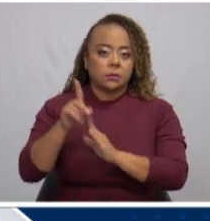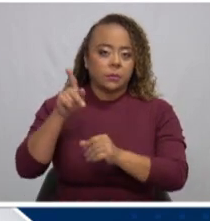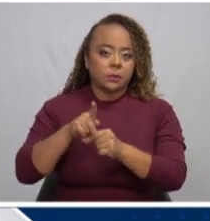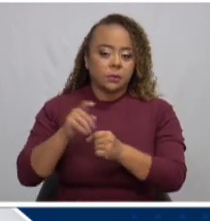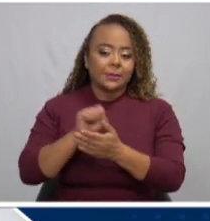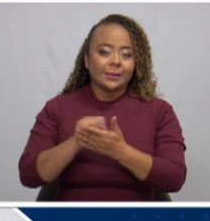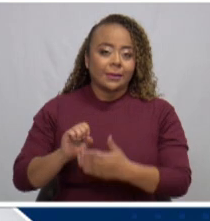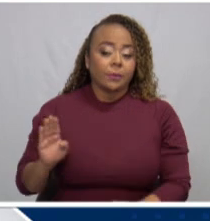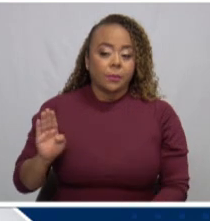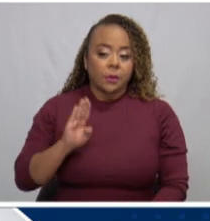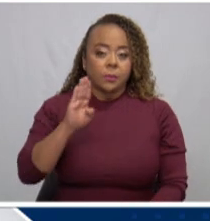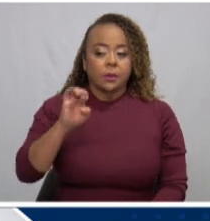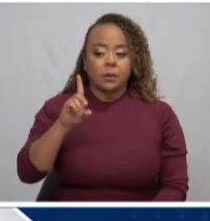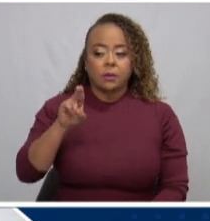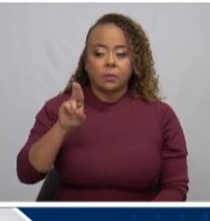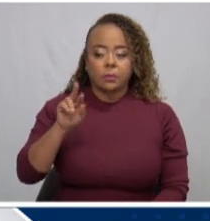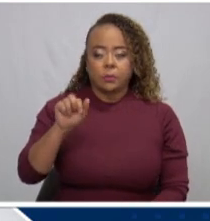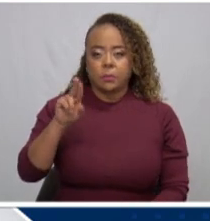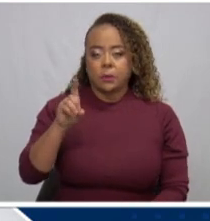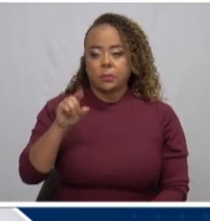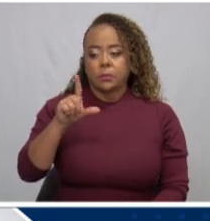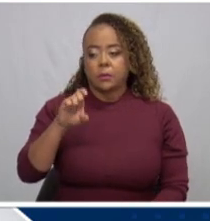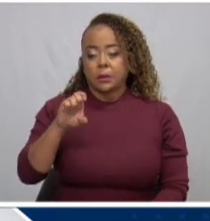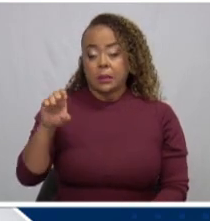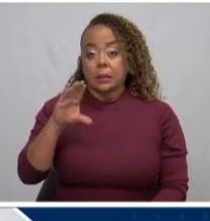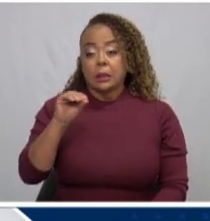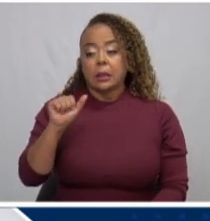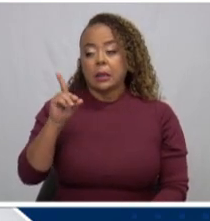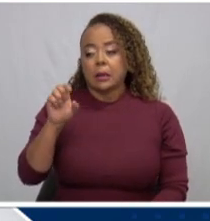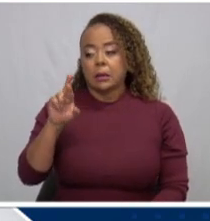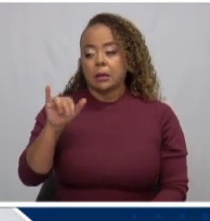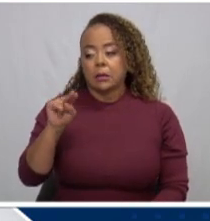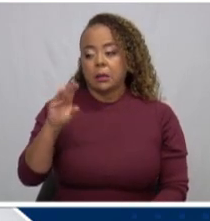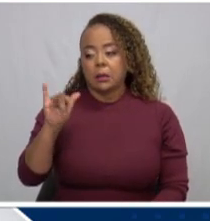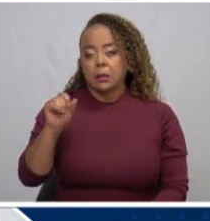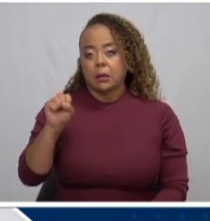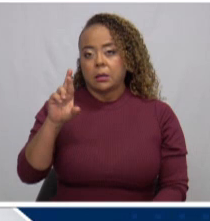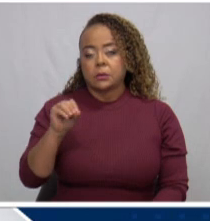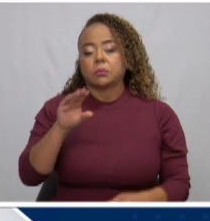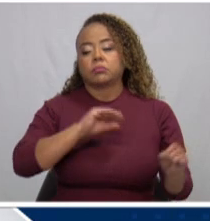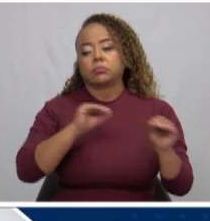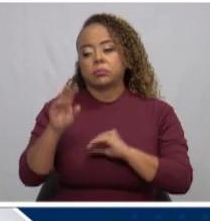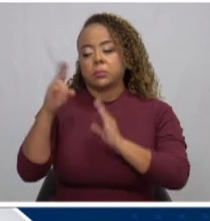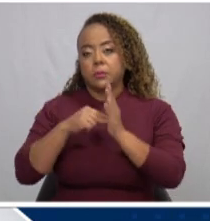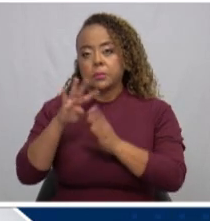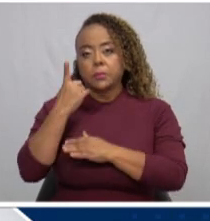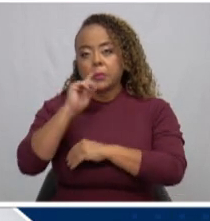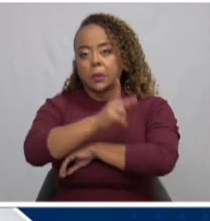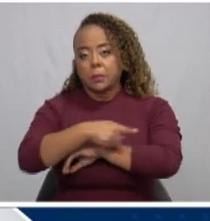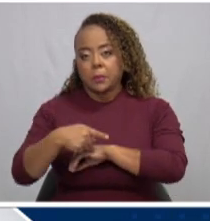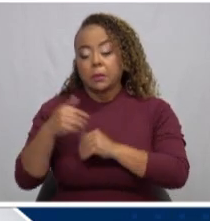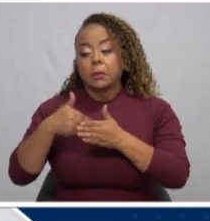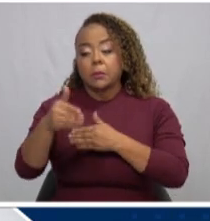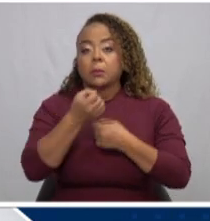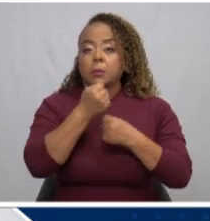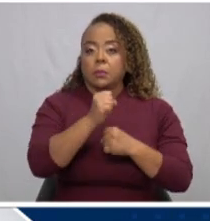Santa Bárbara que Don Eduardo olido Don Adrián Castro en paz descanse con Adrián Castro se se llevaron en 2004 a punta Arenas después de que el